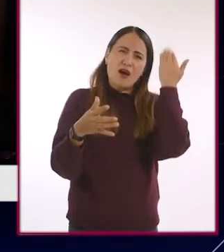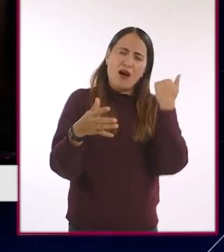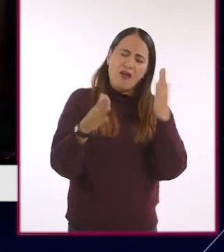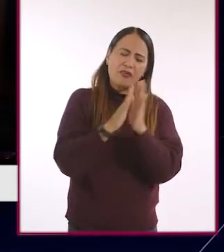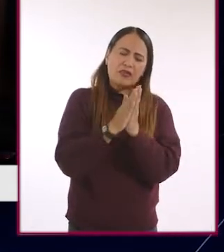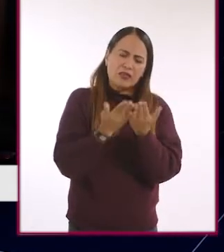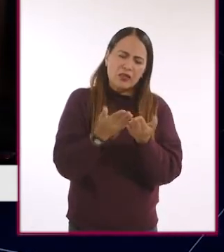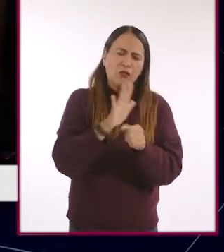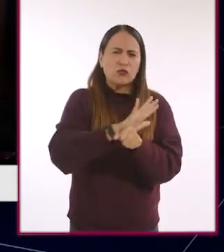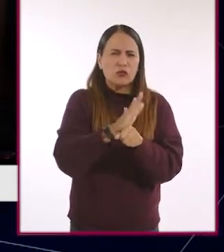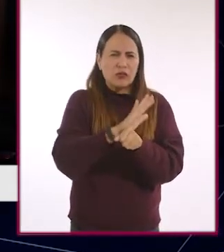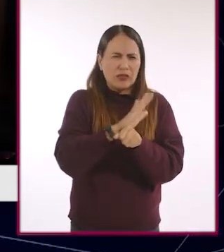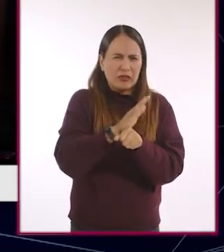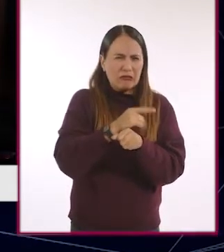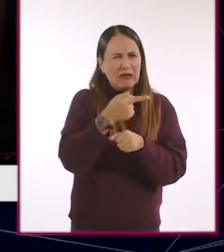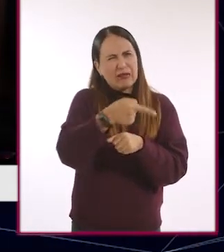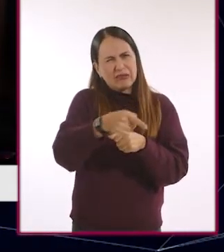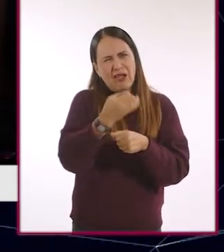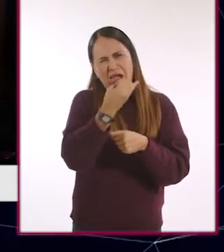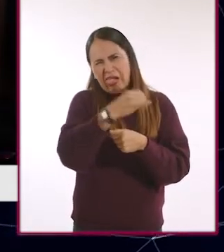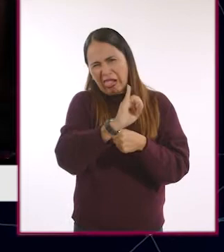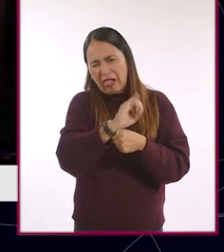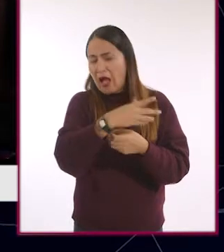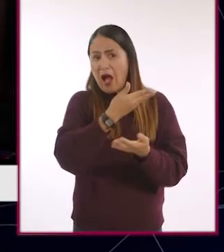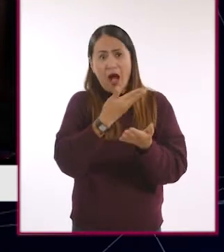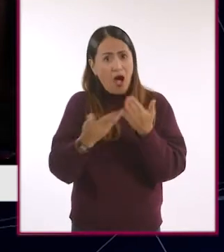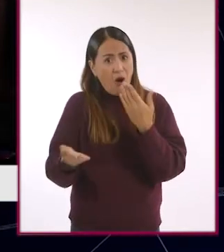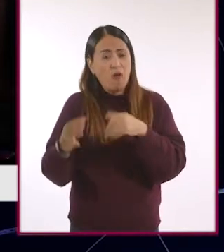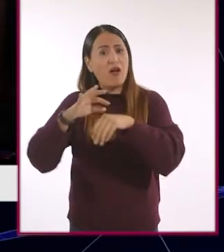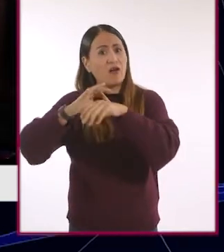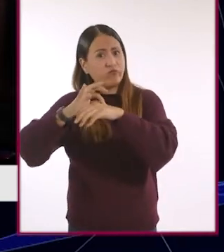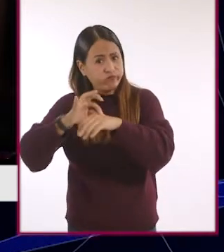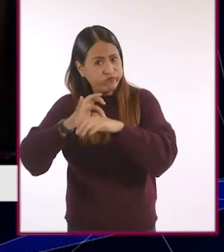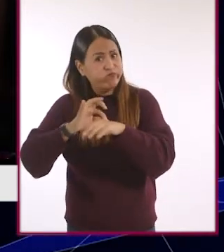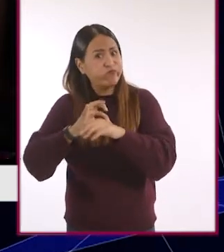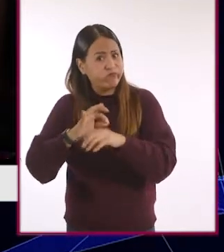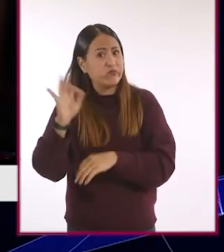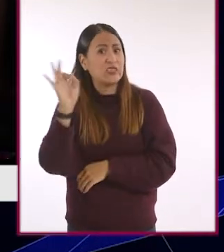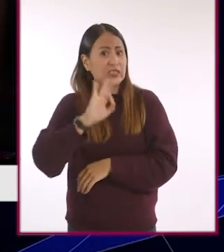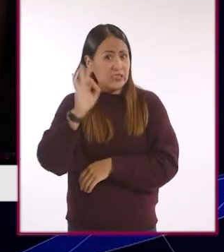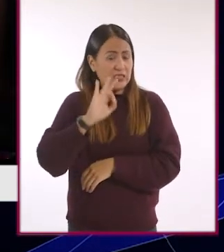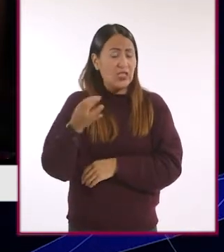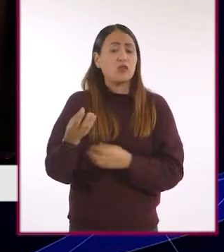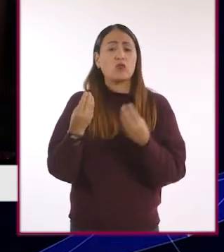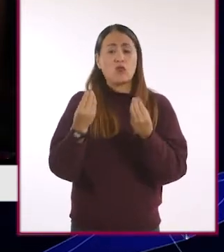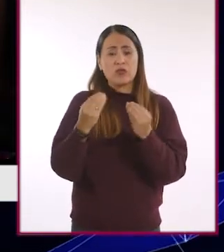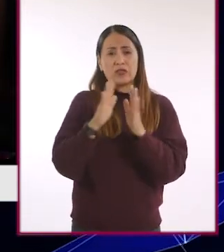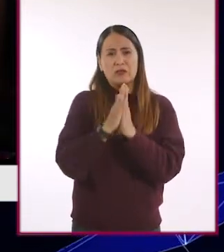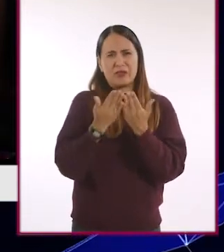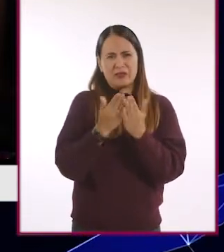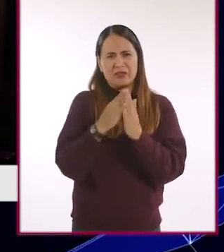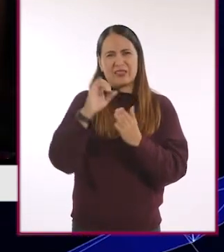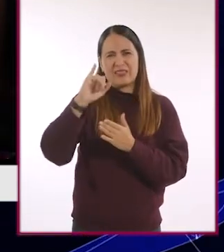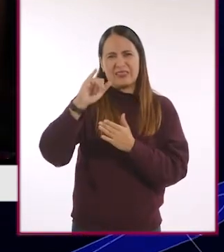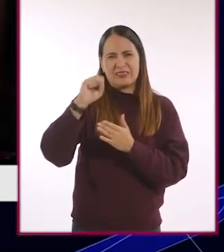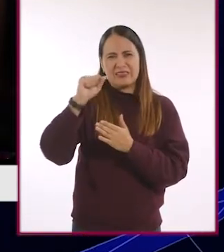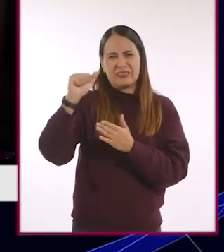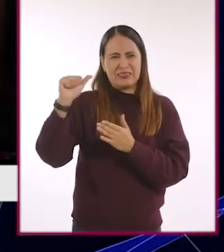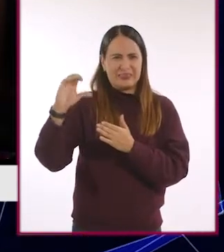en películas, en series. Muchos autores de novelas como Isaac